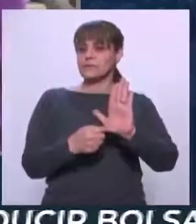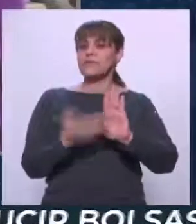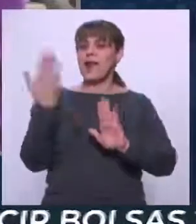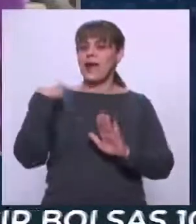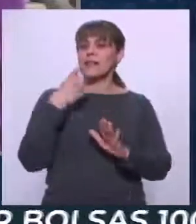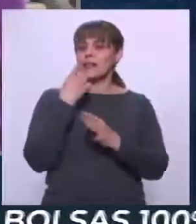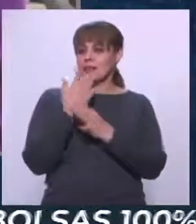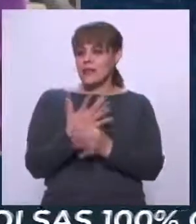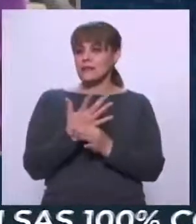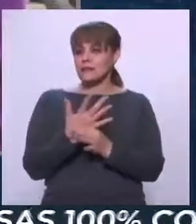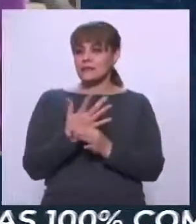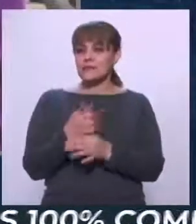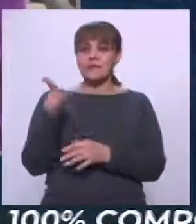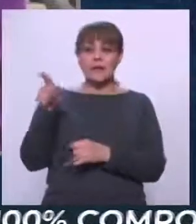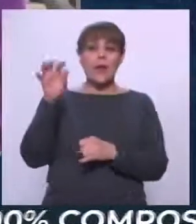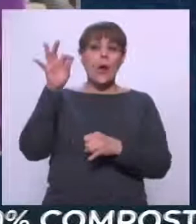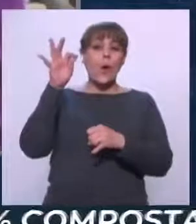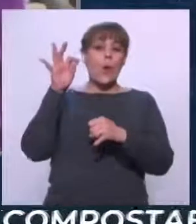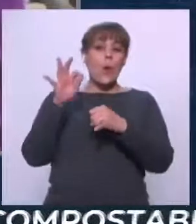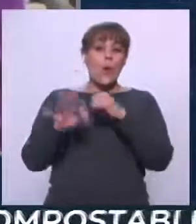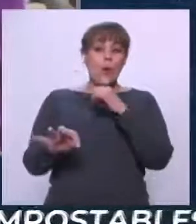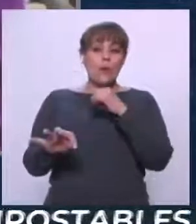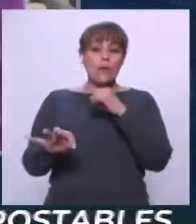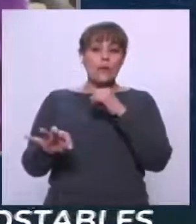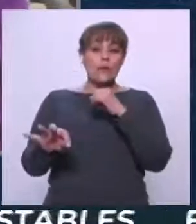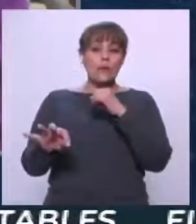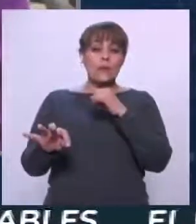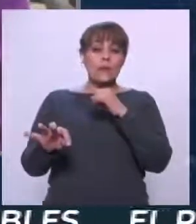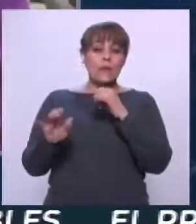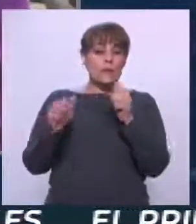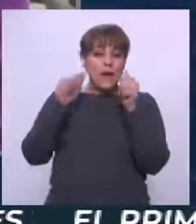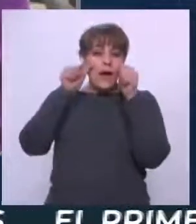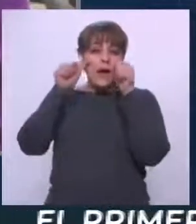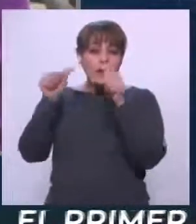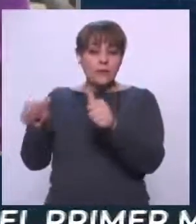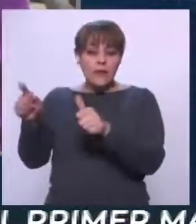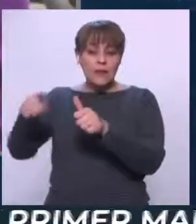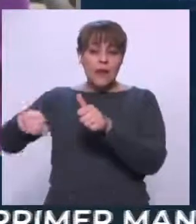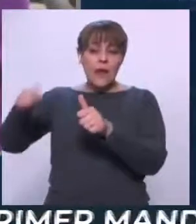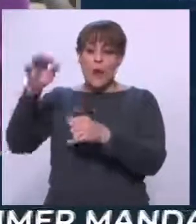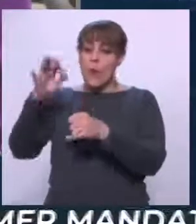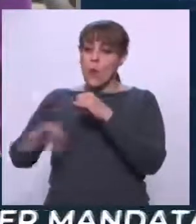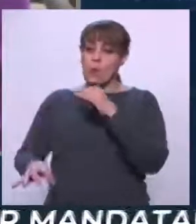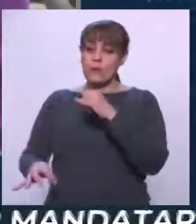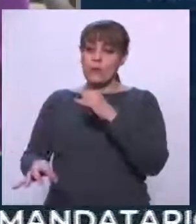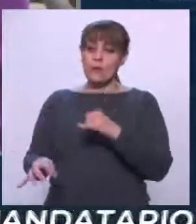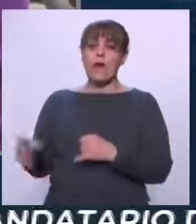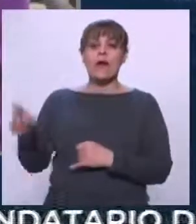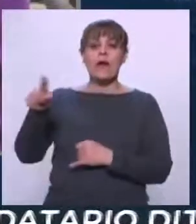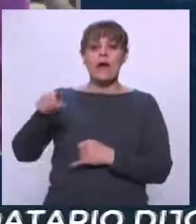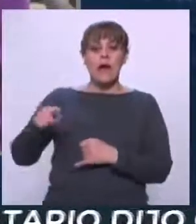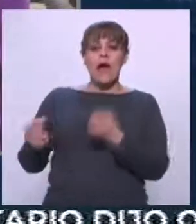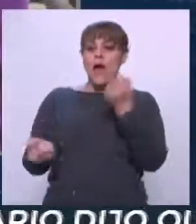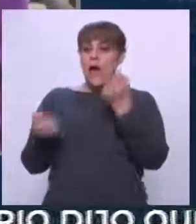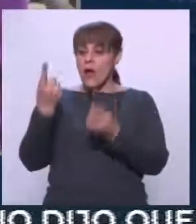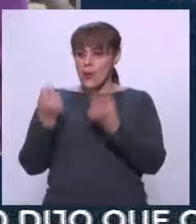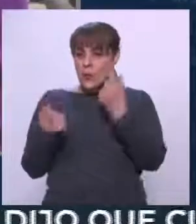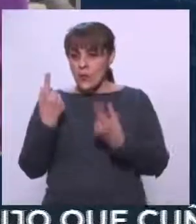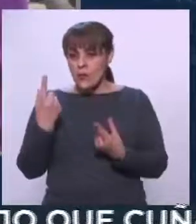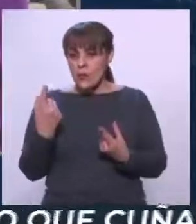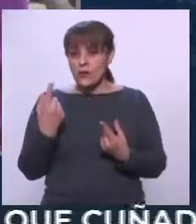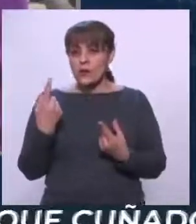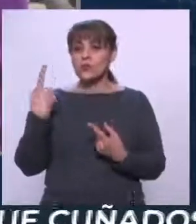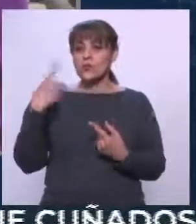las últimas de quienes se acordaron, y ellas, pues finalmente algunas recuperaron